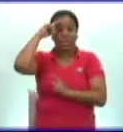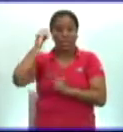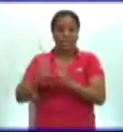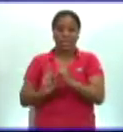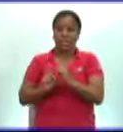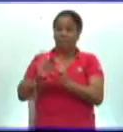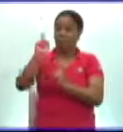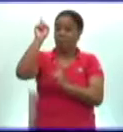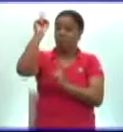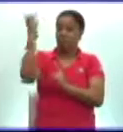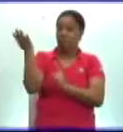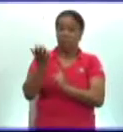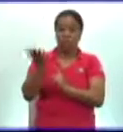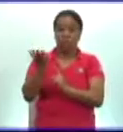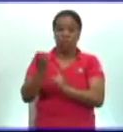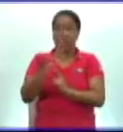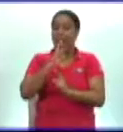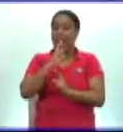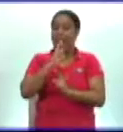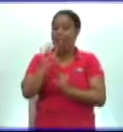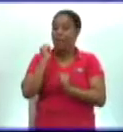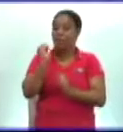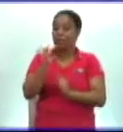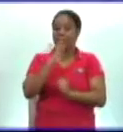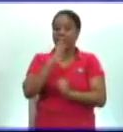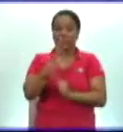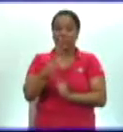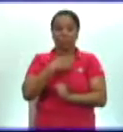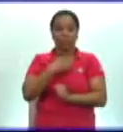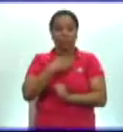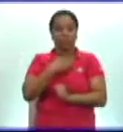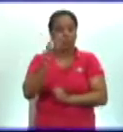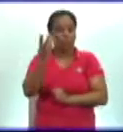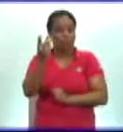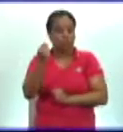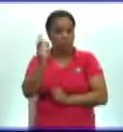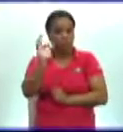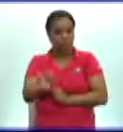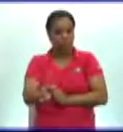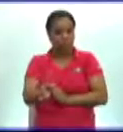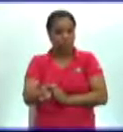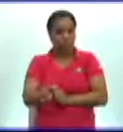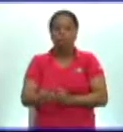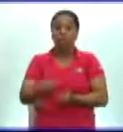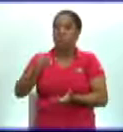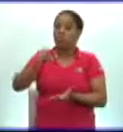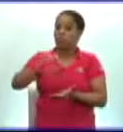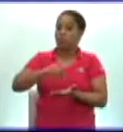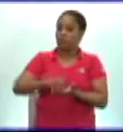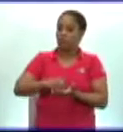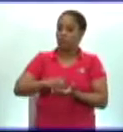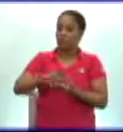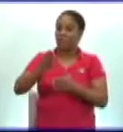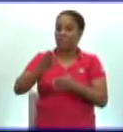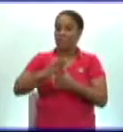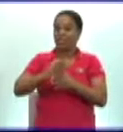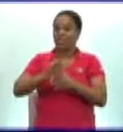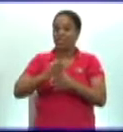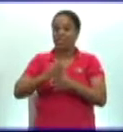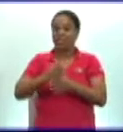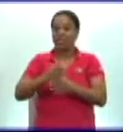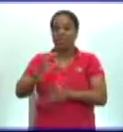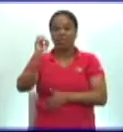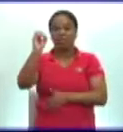velocidad, la fuerza resultante debe tener un valor, ¿verdad? Por lo tanto, va a ser diferente de